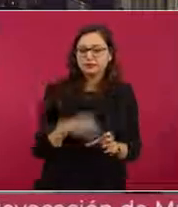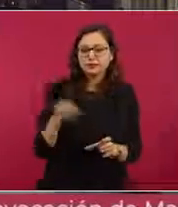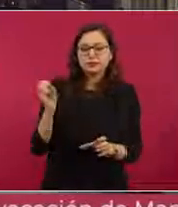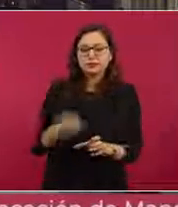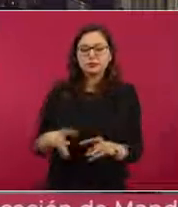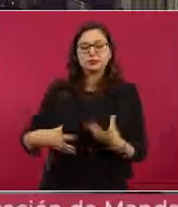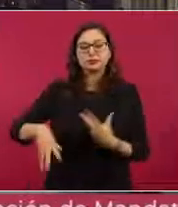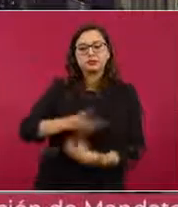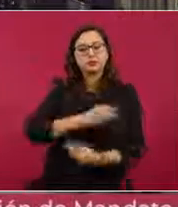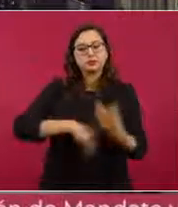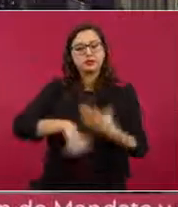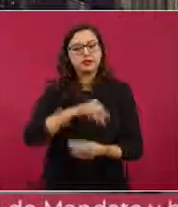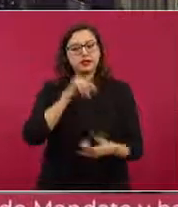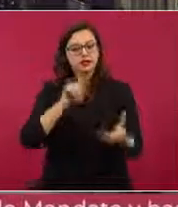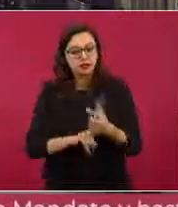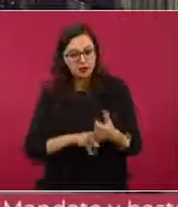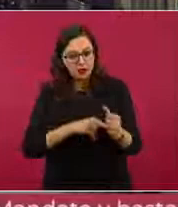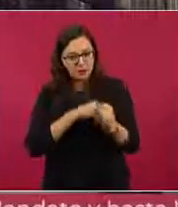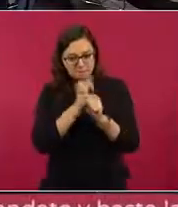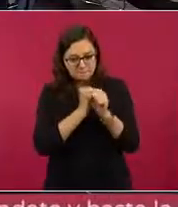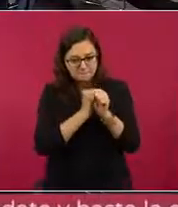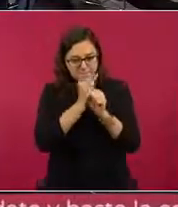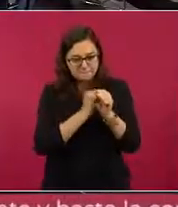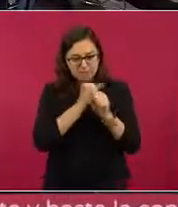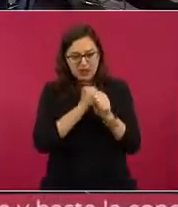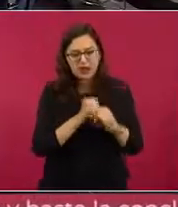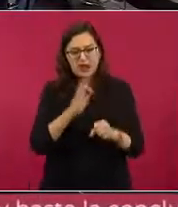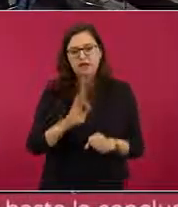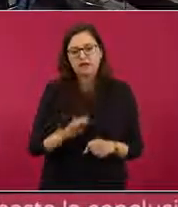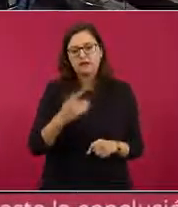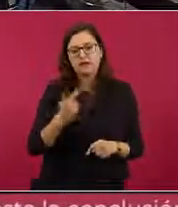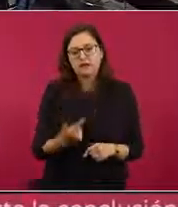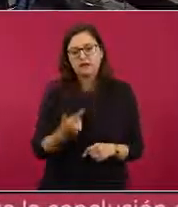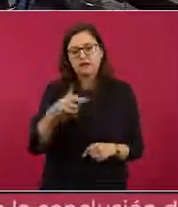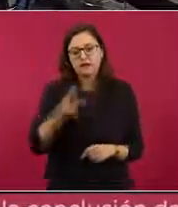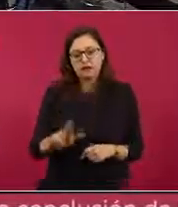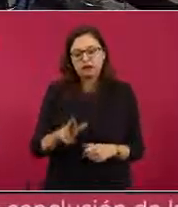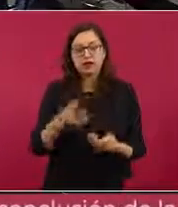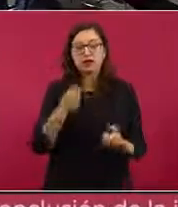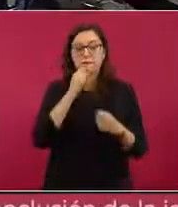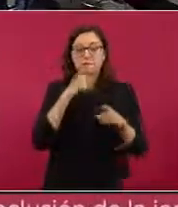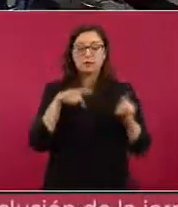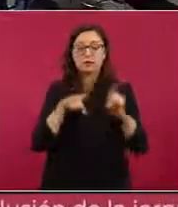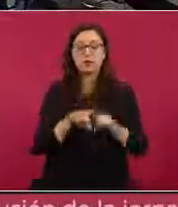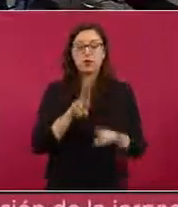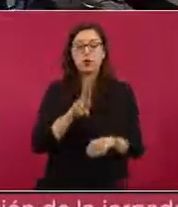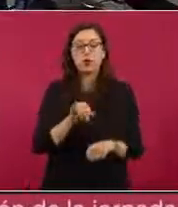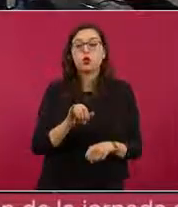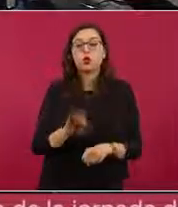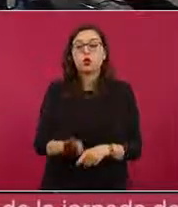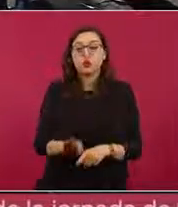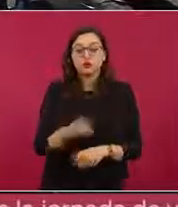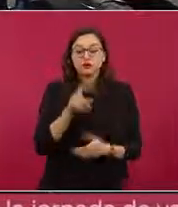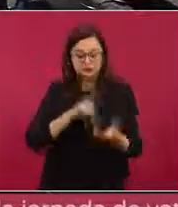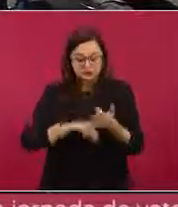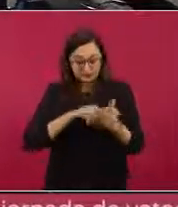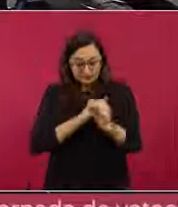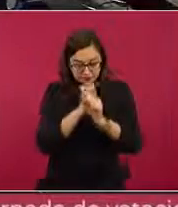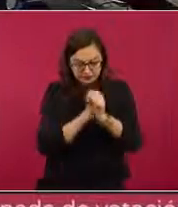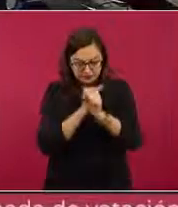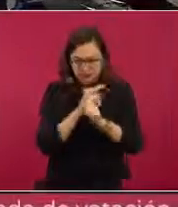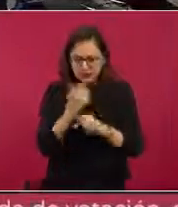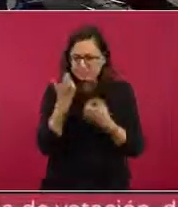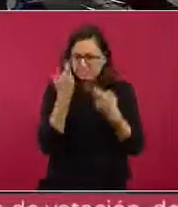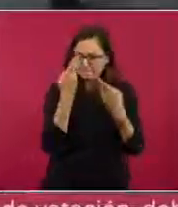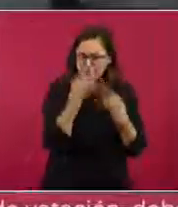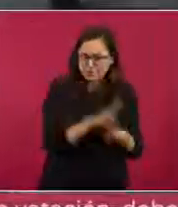las investigaciones que hay en la FGR y también las investigaciones que se seguían en la UIF, las transferencias